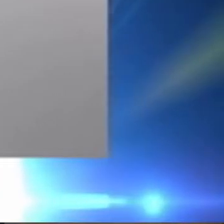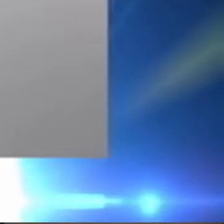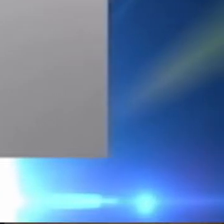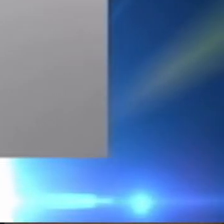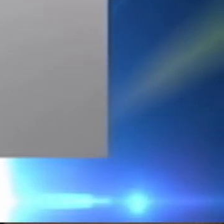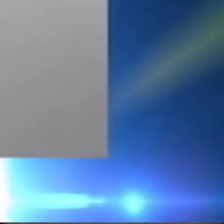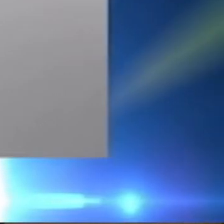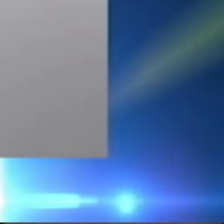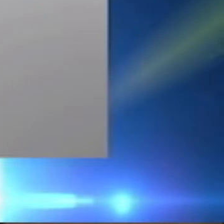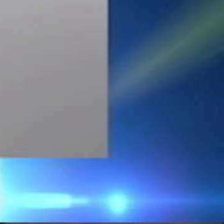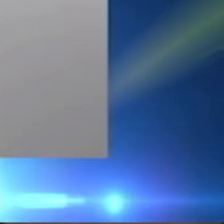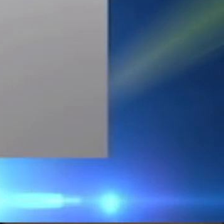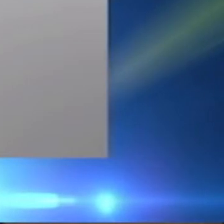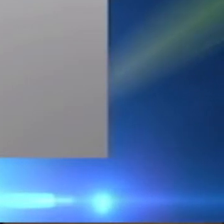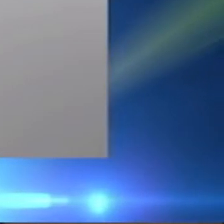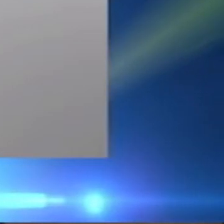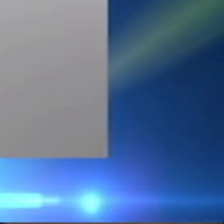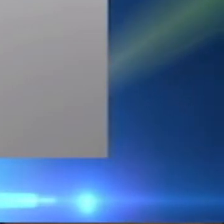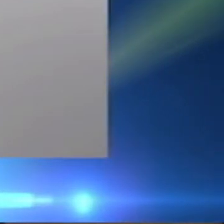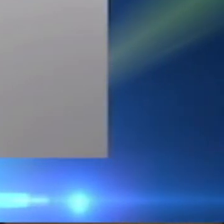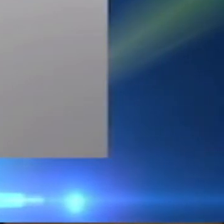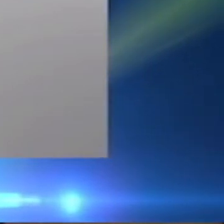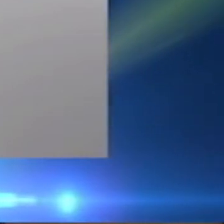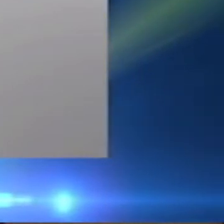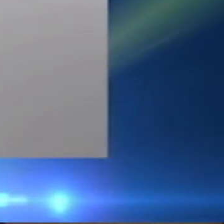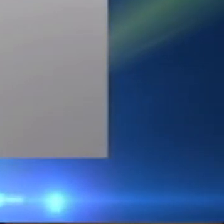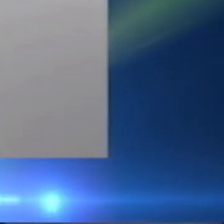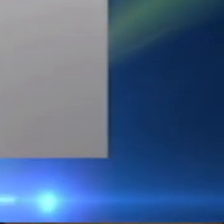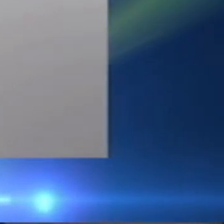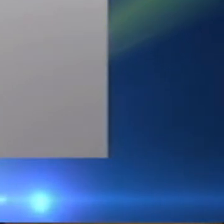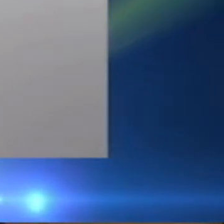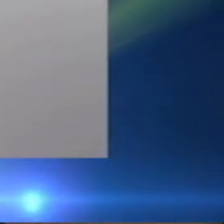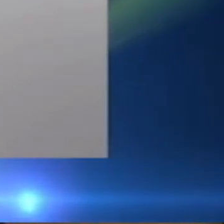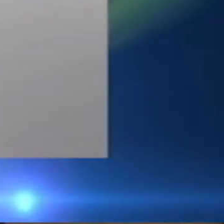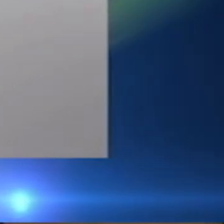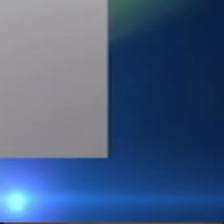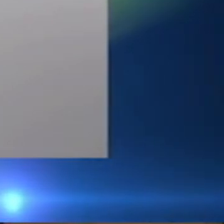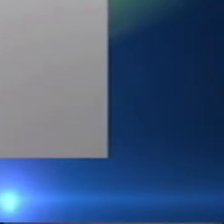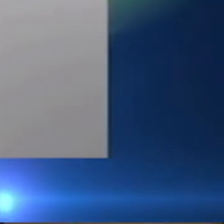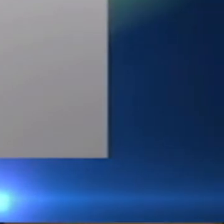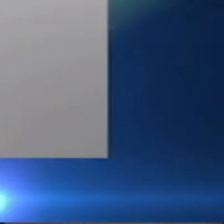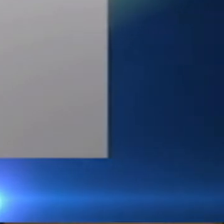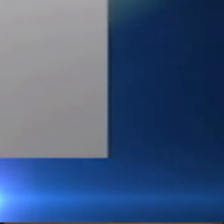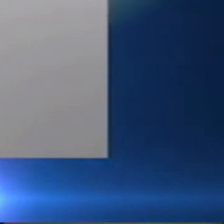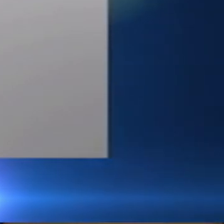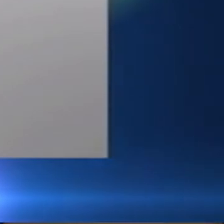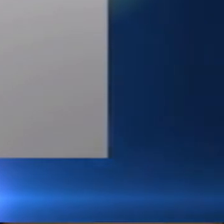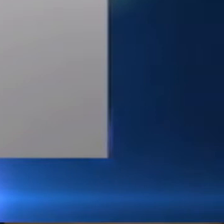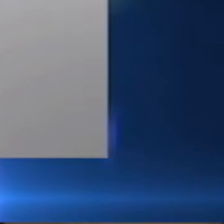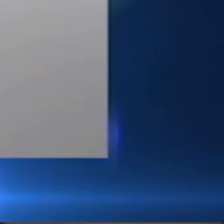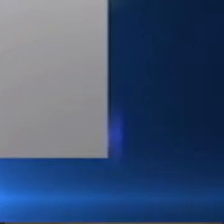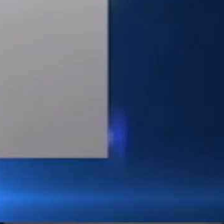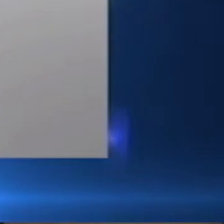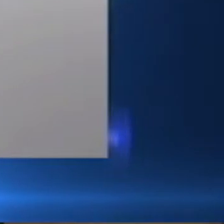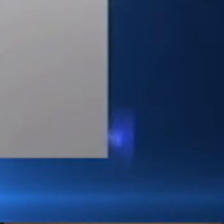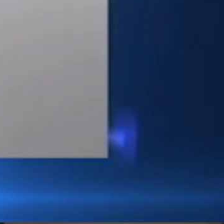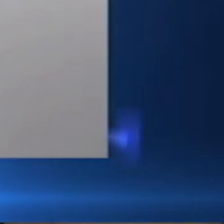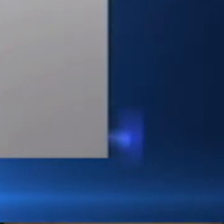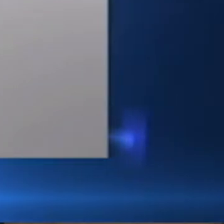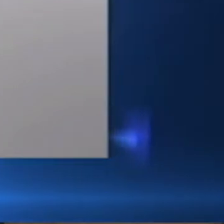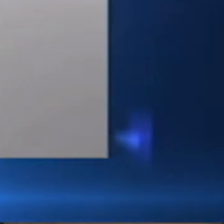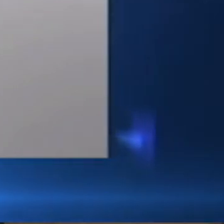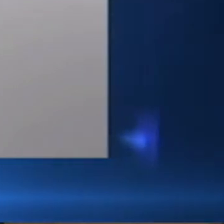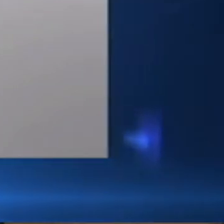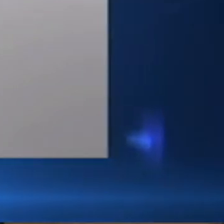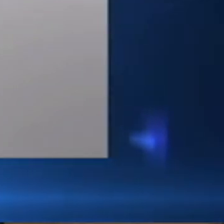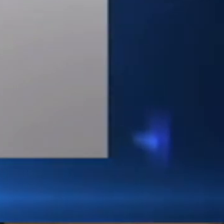Dice nuestro televidente, si en esta pandemia donde todo fue virtual, como empleador estamos obligados a computar el